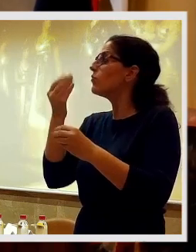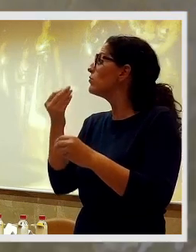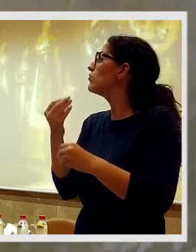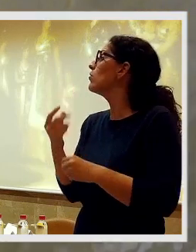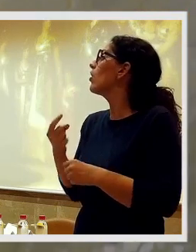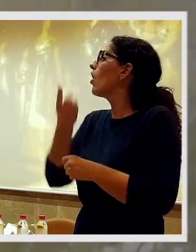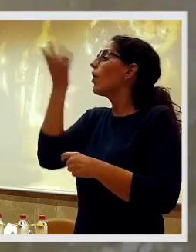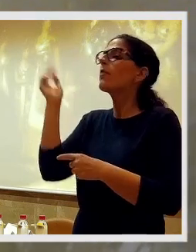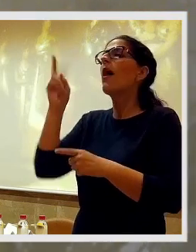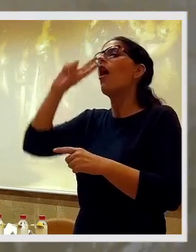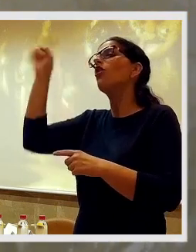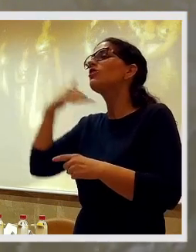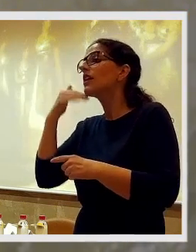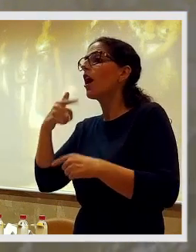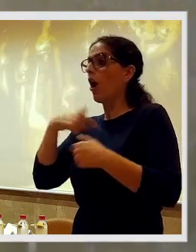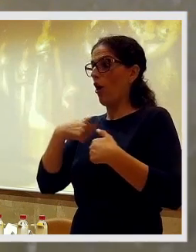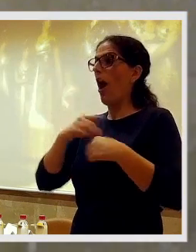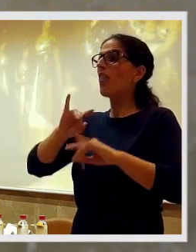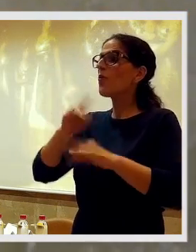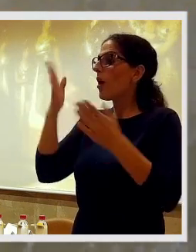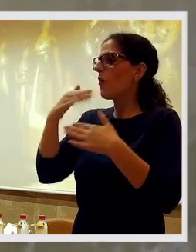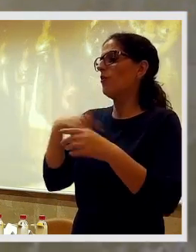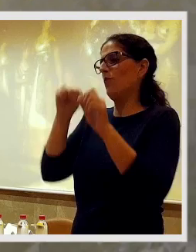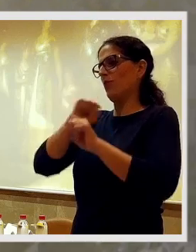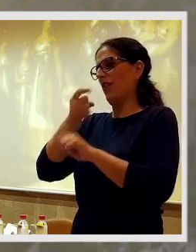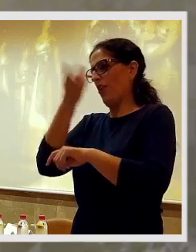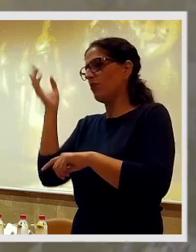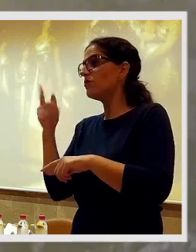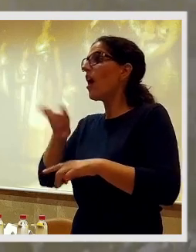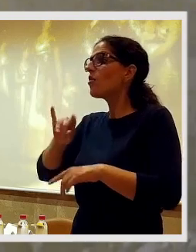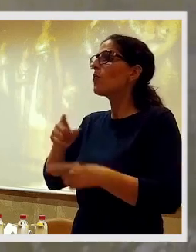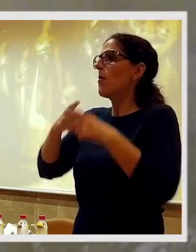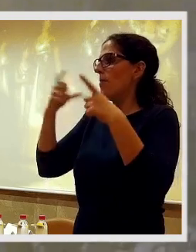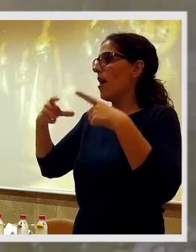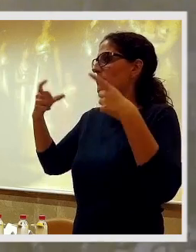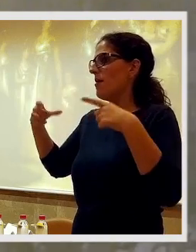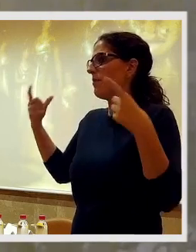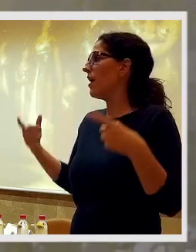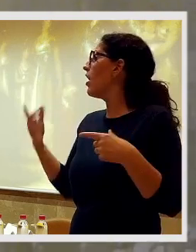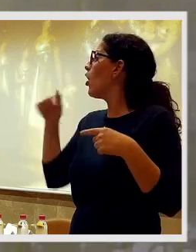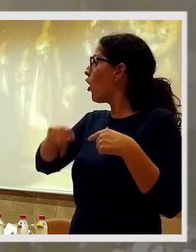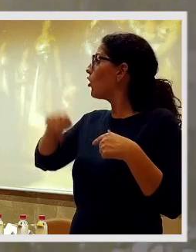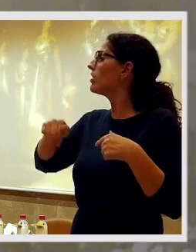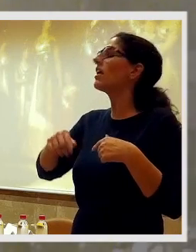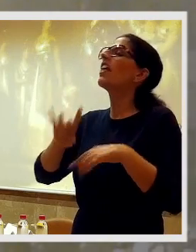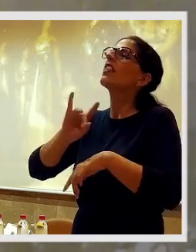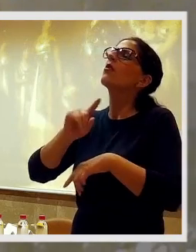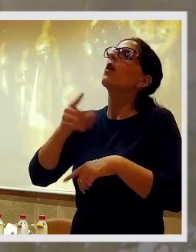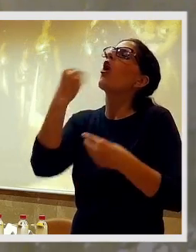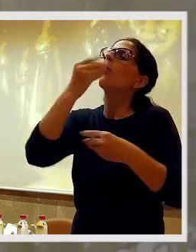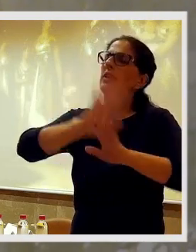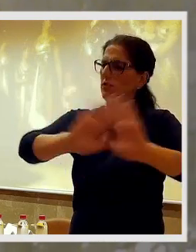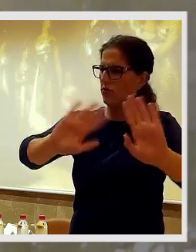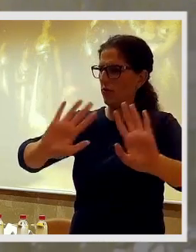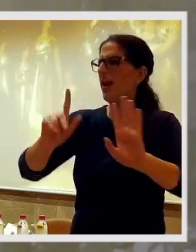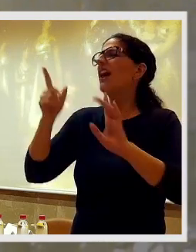importantísimo. Fijaros hasta qué punto es importante la diabetes, que hoy día son diabéticos del adulto. La diabetes juvenil es una enfermedad aparte,